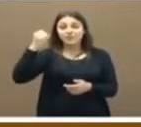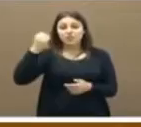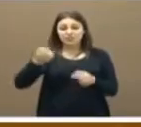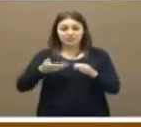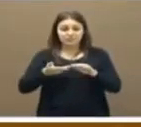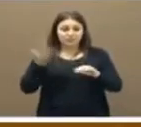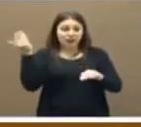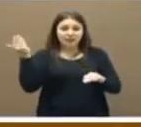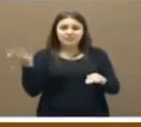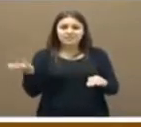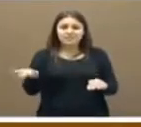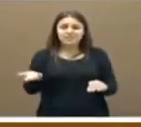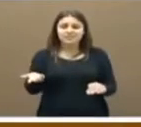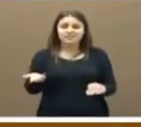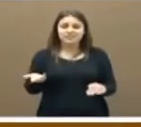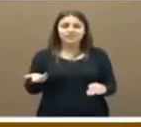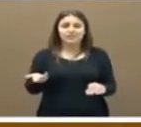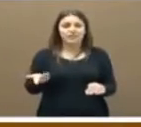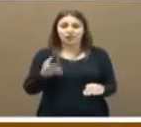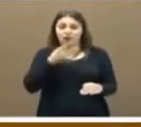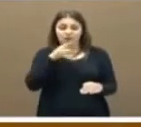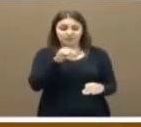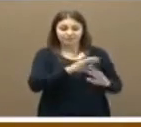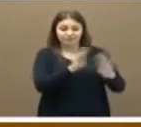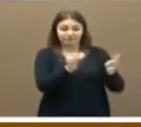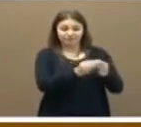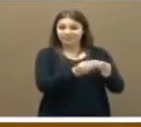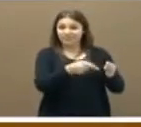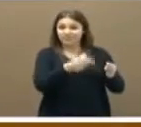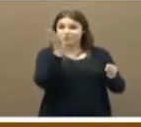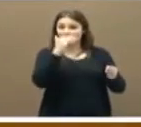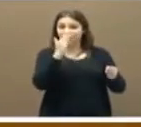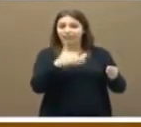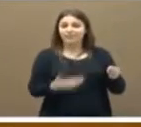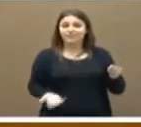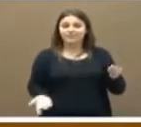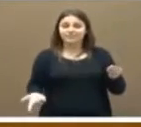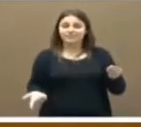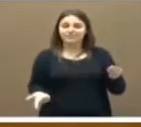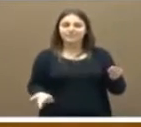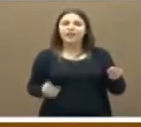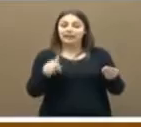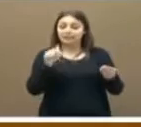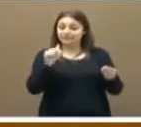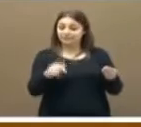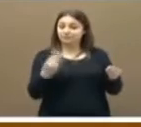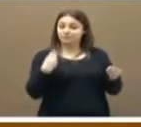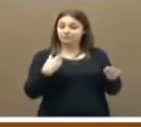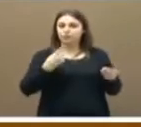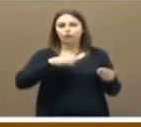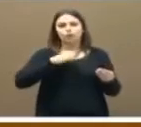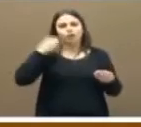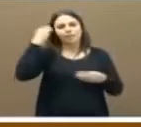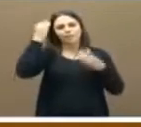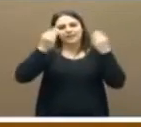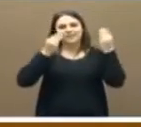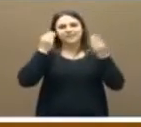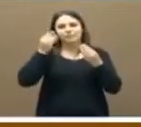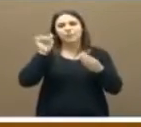más que no estaban contemplados en los fondos europeos. Ahí creemos que está